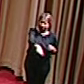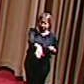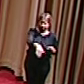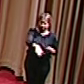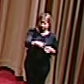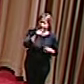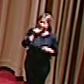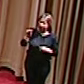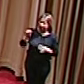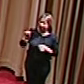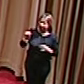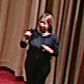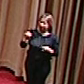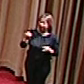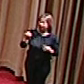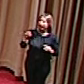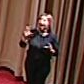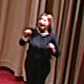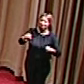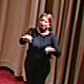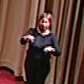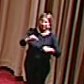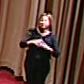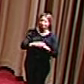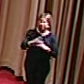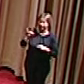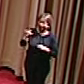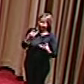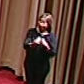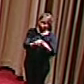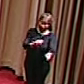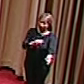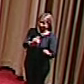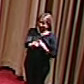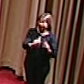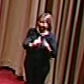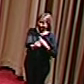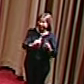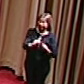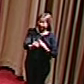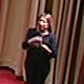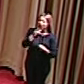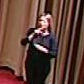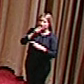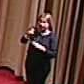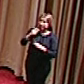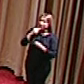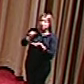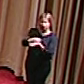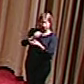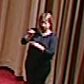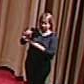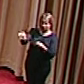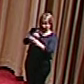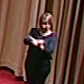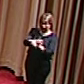van diluyendo esa fuerza lumínica en el interior del auditorio Manuel de Falla, va bajando esa intensidad, señal de